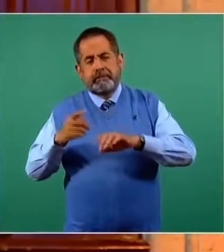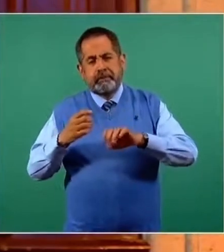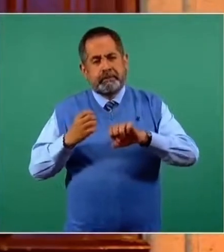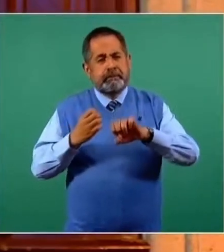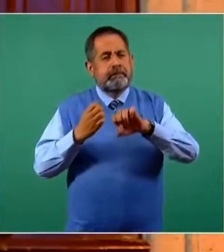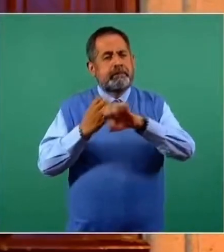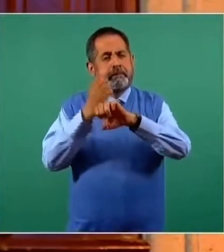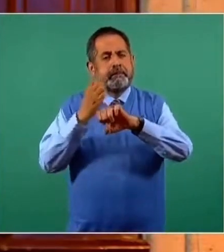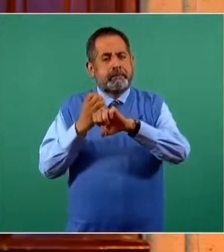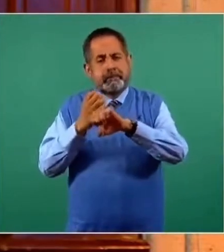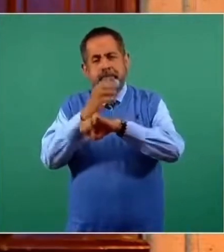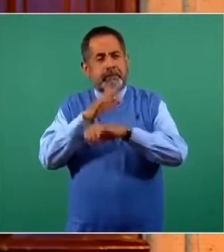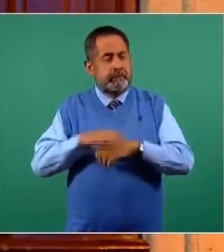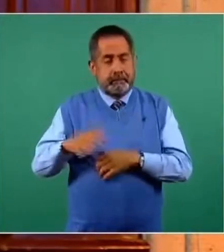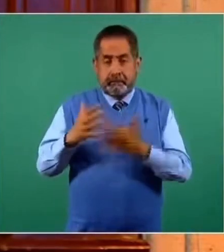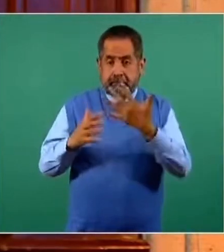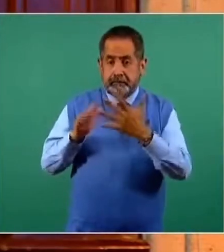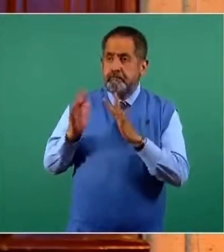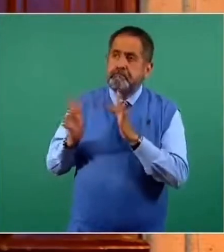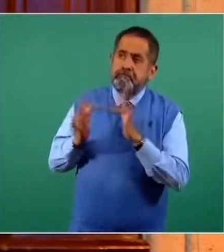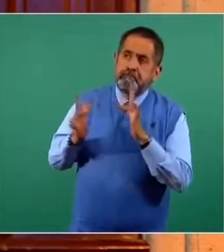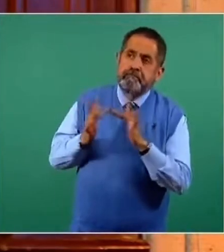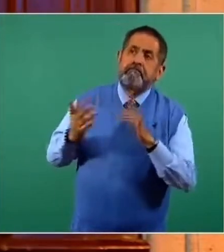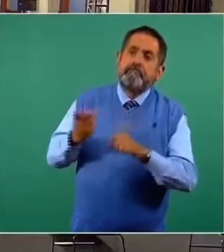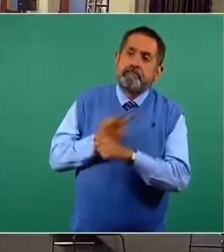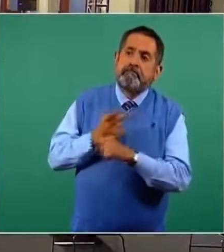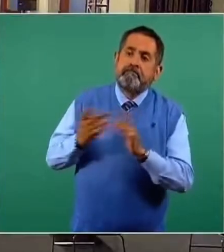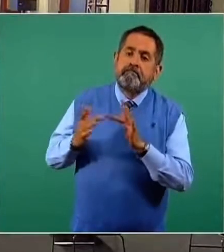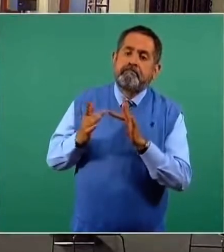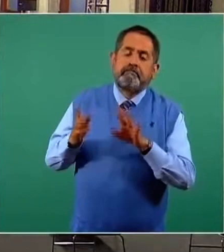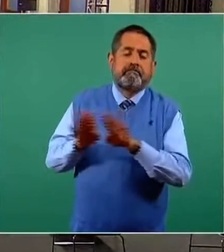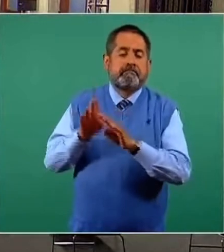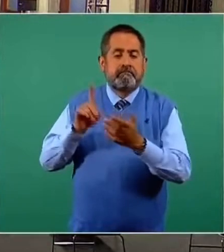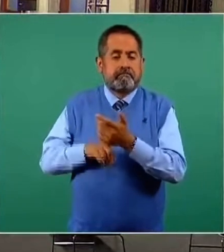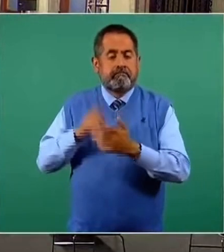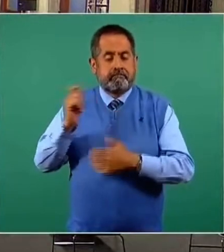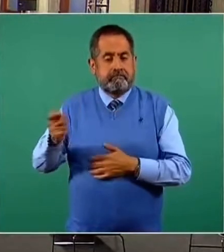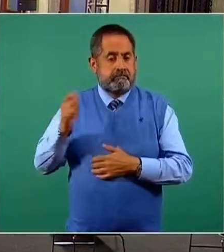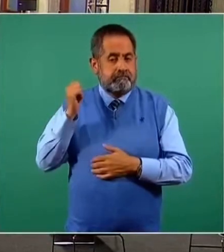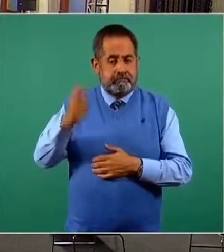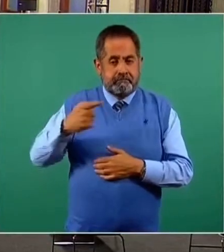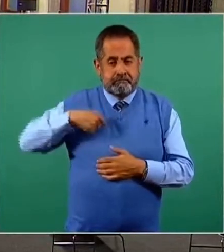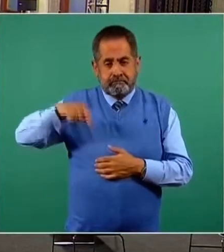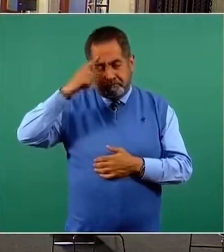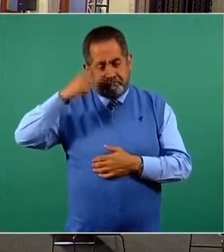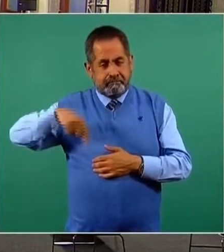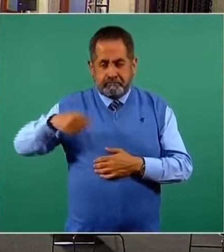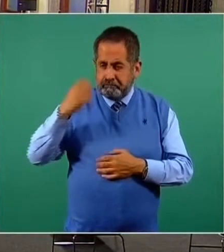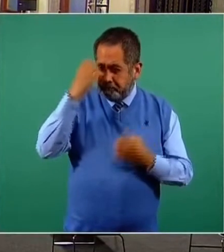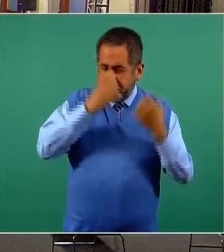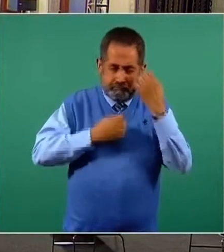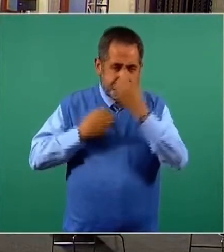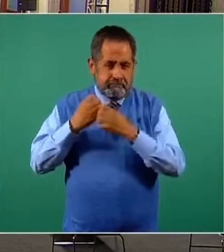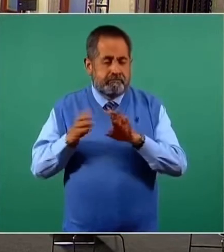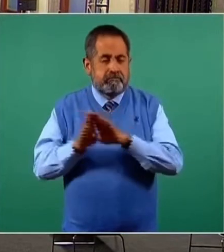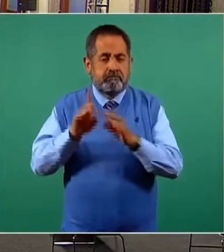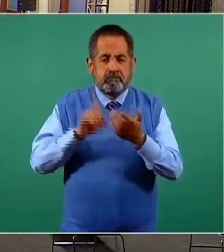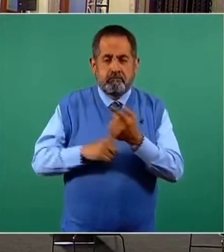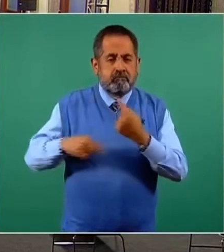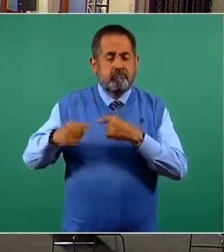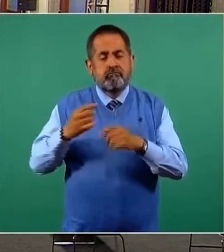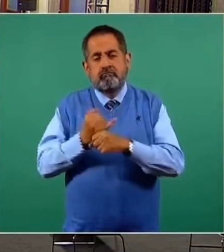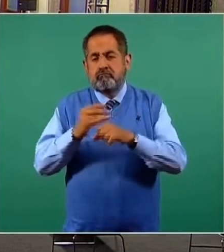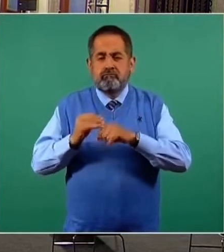entidades, sobre todo de estas cinco y aquellas que están en alguna meseta alta, para estar revisando, uno, la congruencia de la